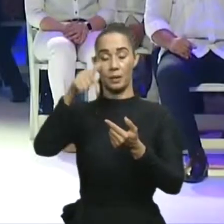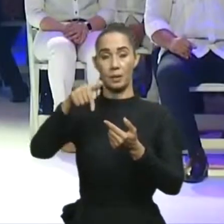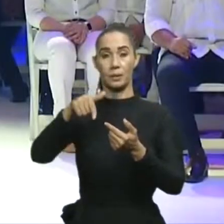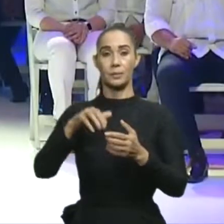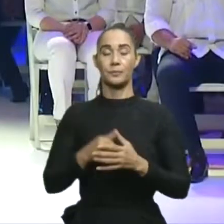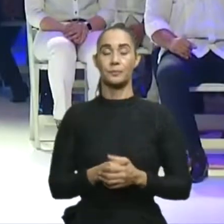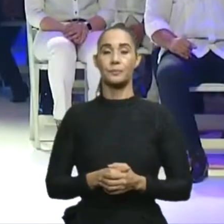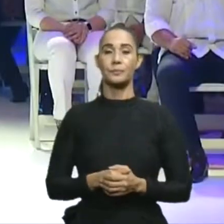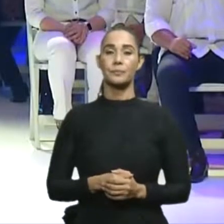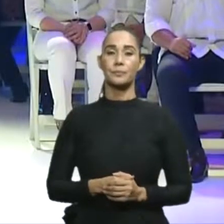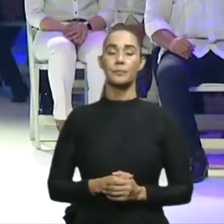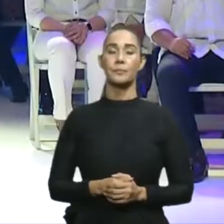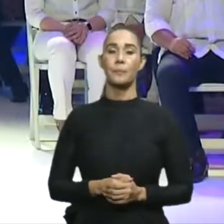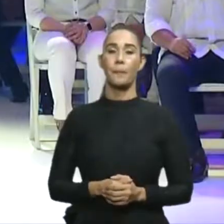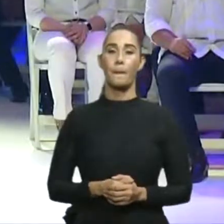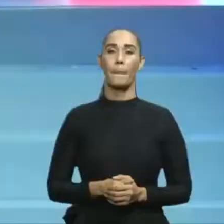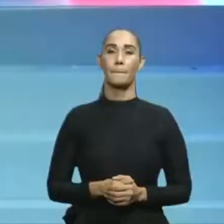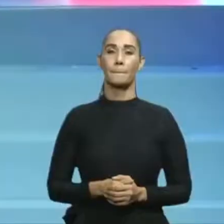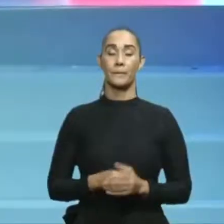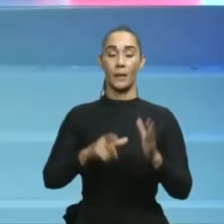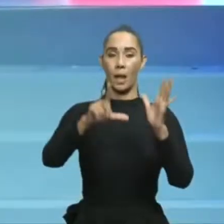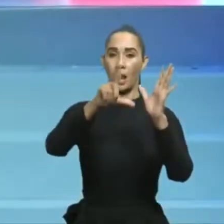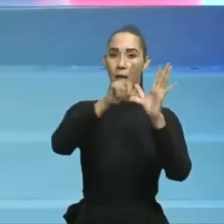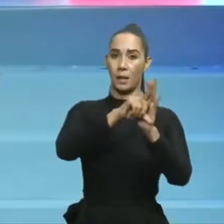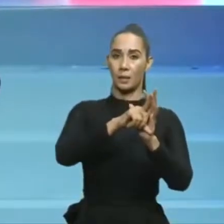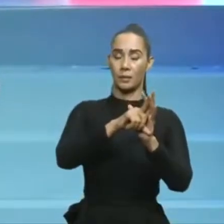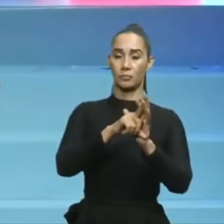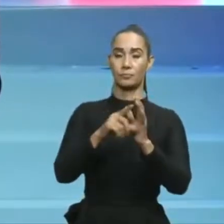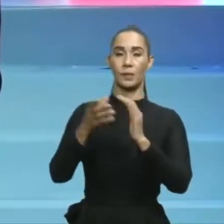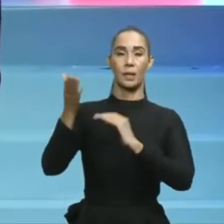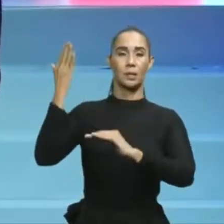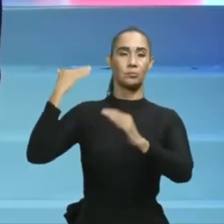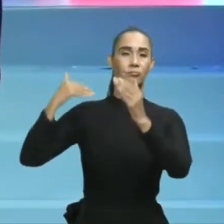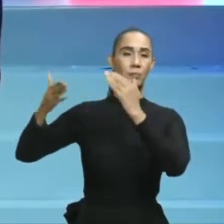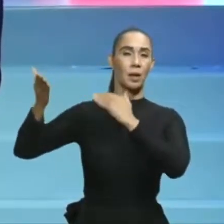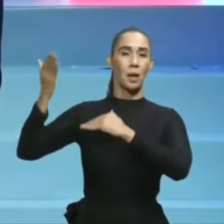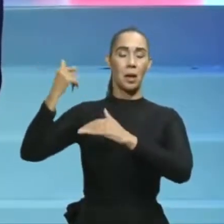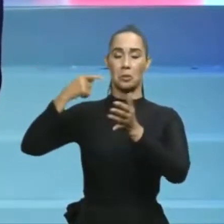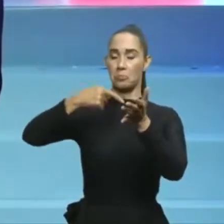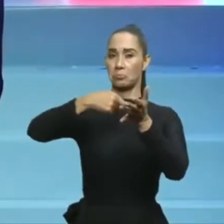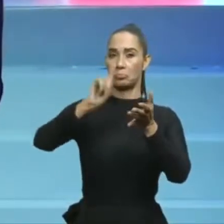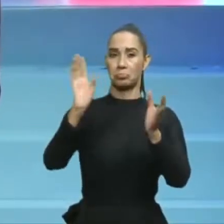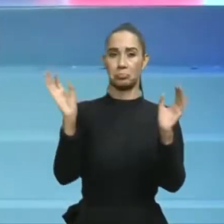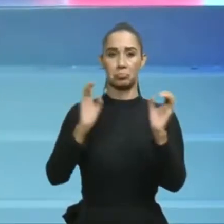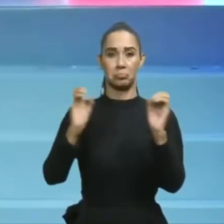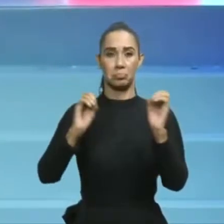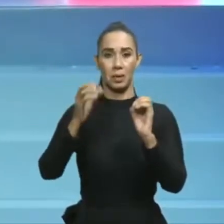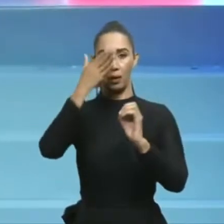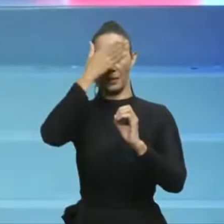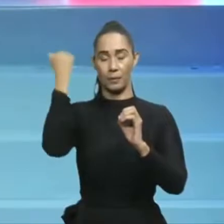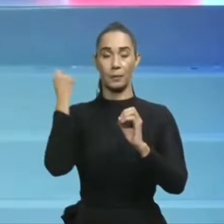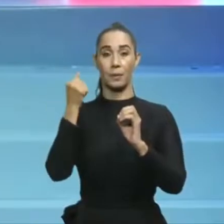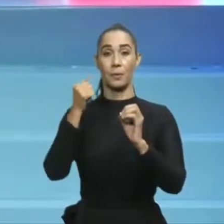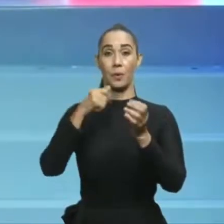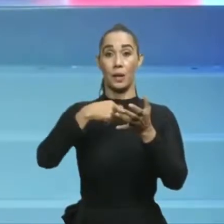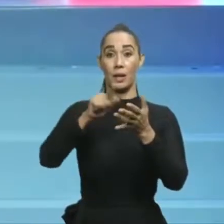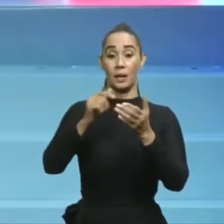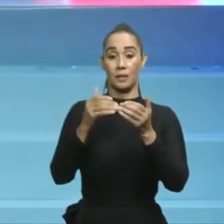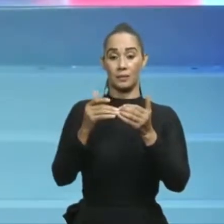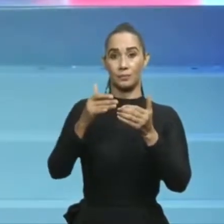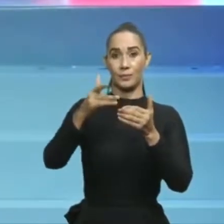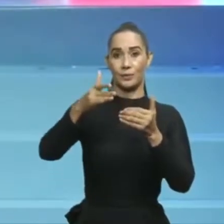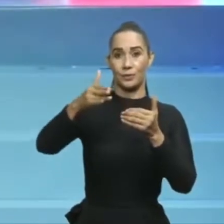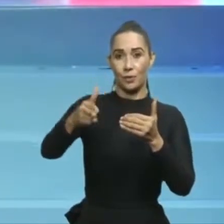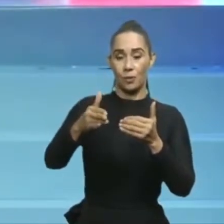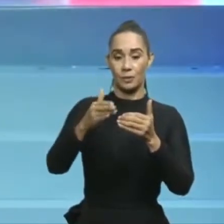dominicana leyes que tenían décadas sin ser aprobadas como la ley de extinción de dominio la